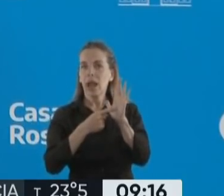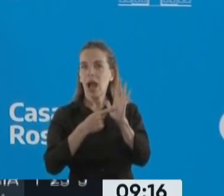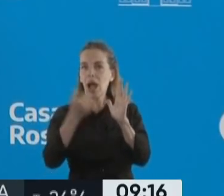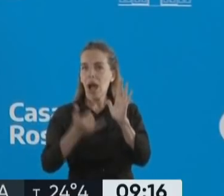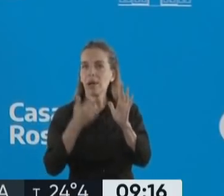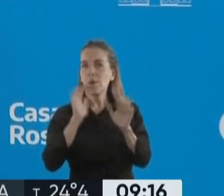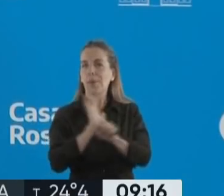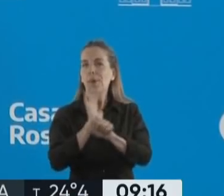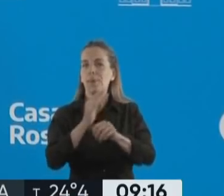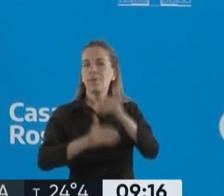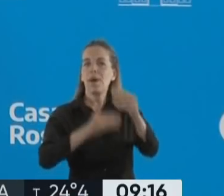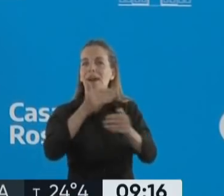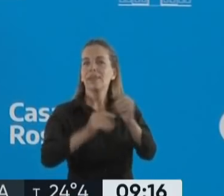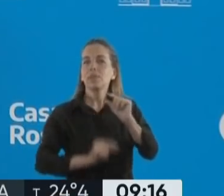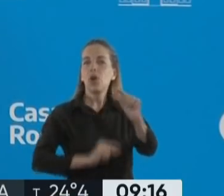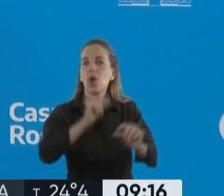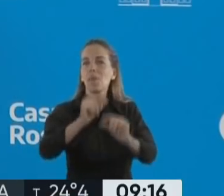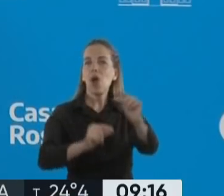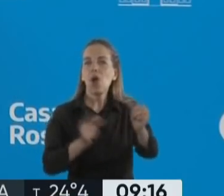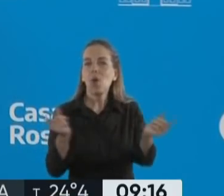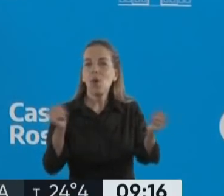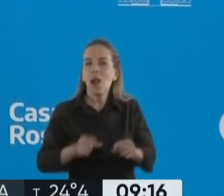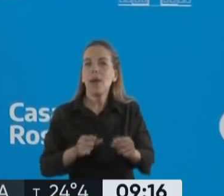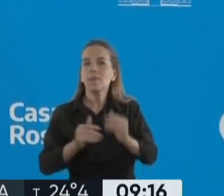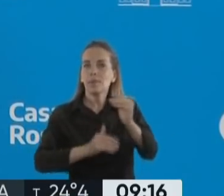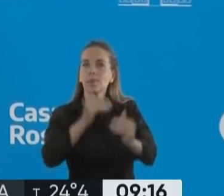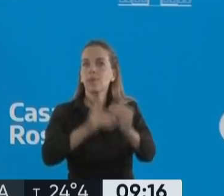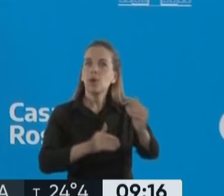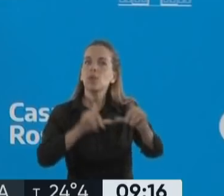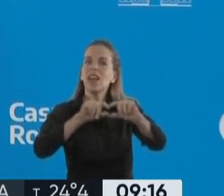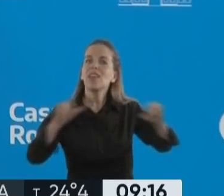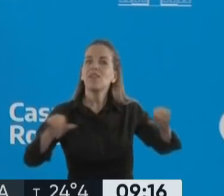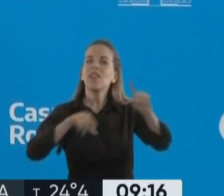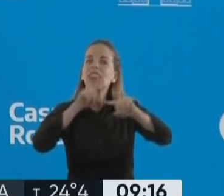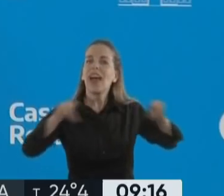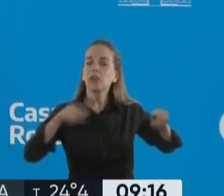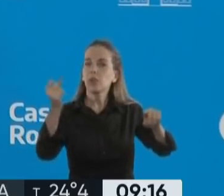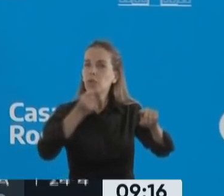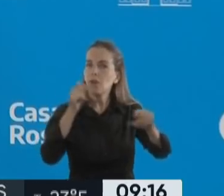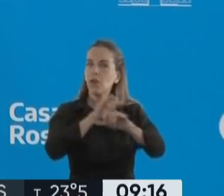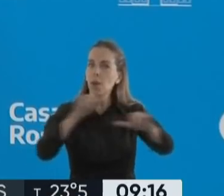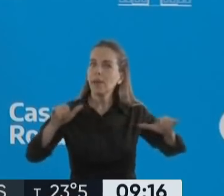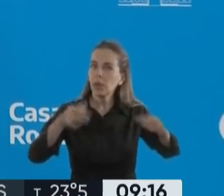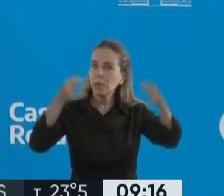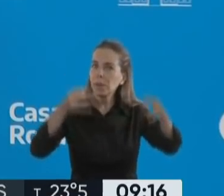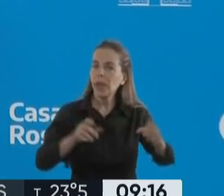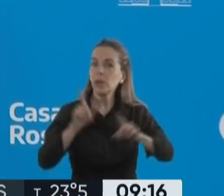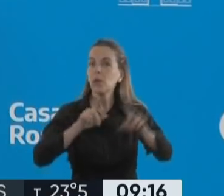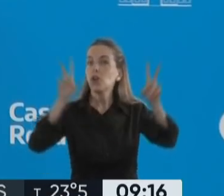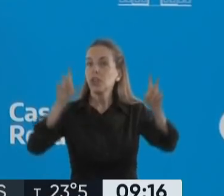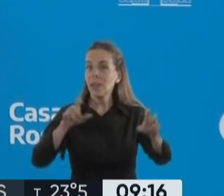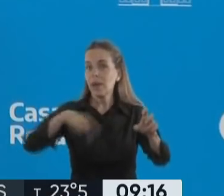un camino, que se está avanzando, que se está reactivando. Son datos muy fuertes, son datos muy contundentes, en algunos casos sobre temas que nos